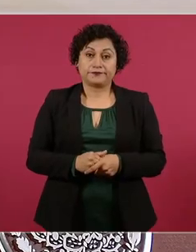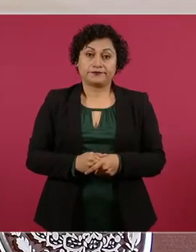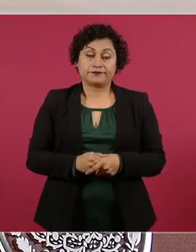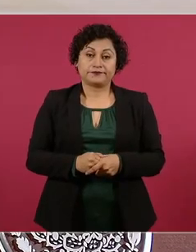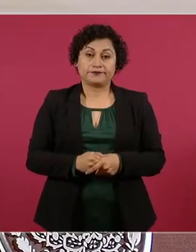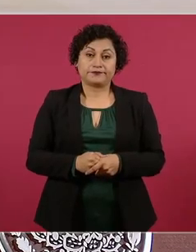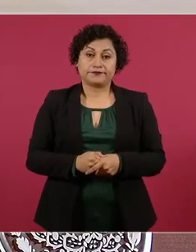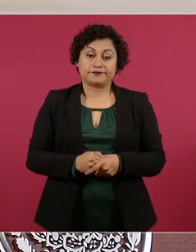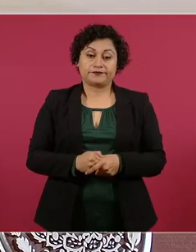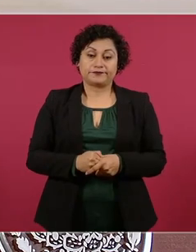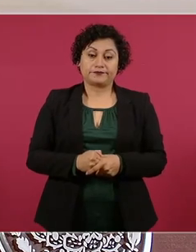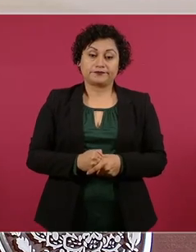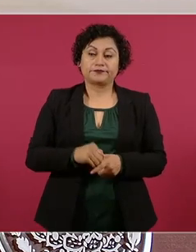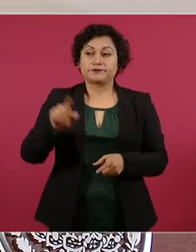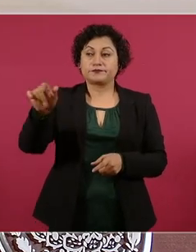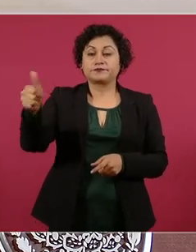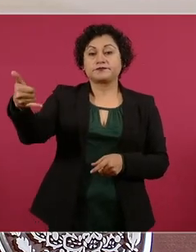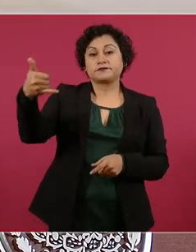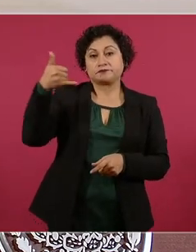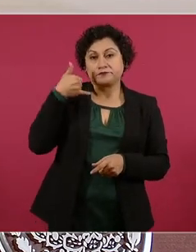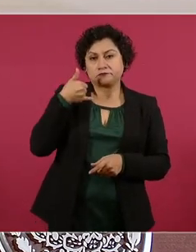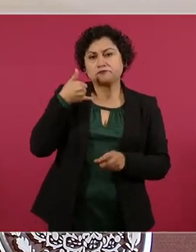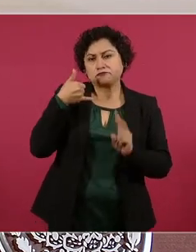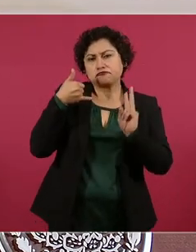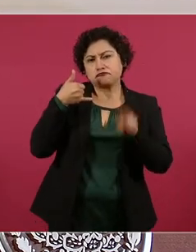Y ahí muy amablemente me dijo,